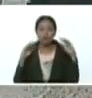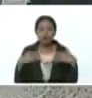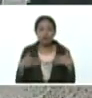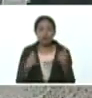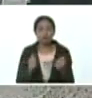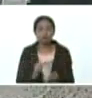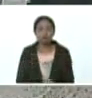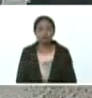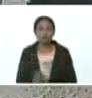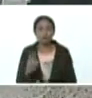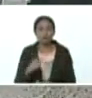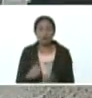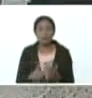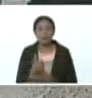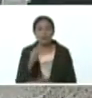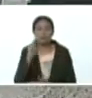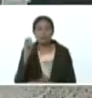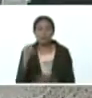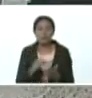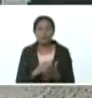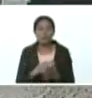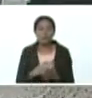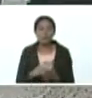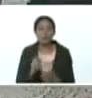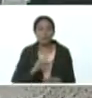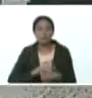Tenemos más de 20.000 médicos de familia.